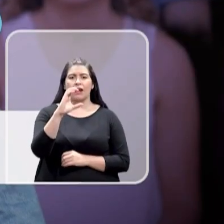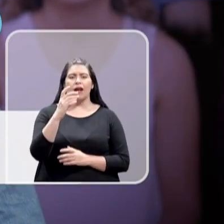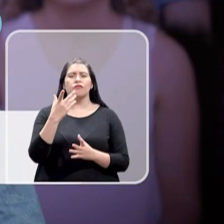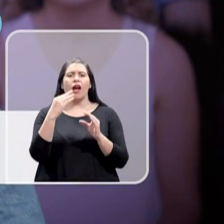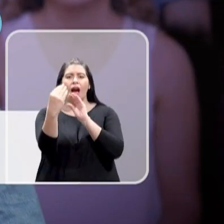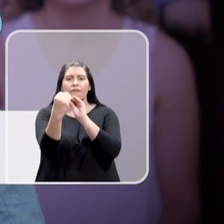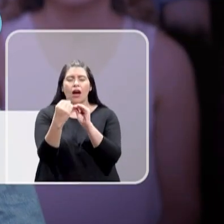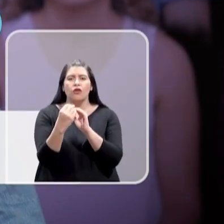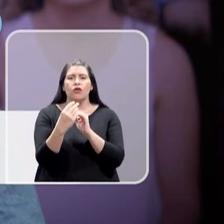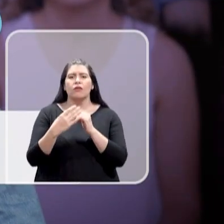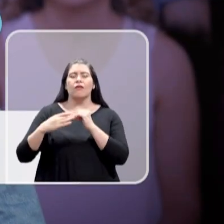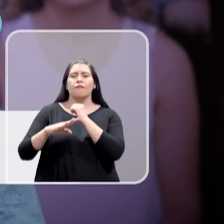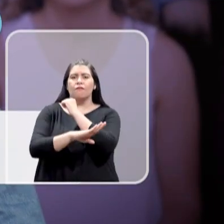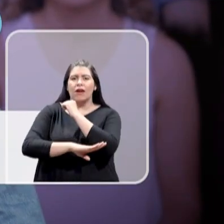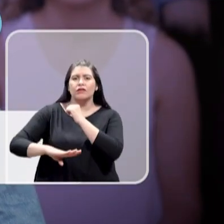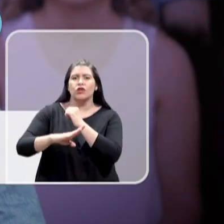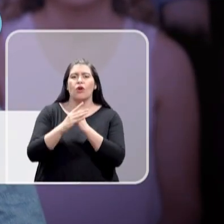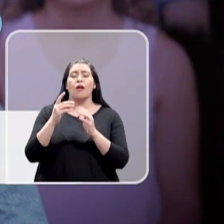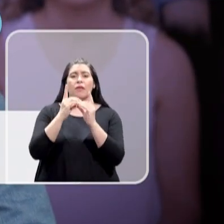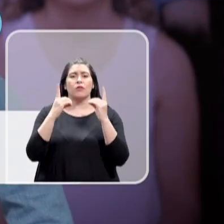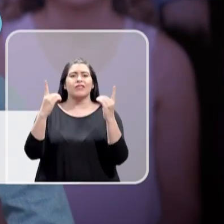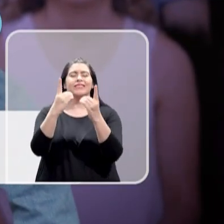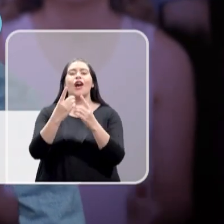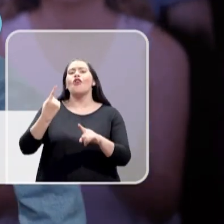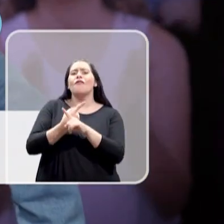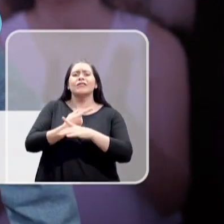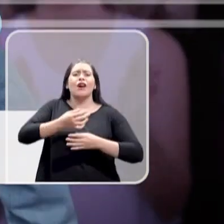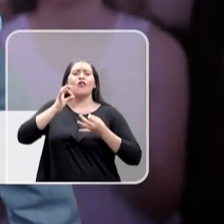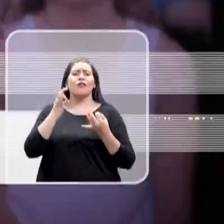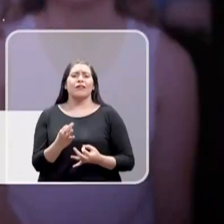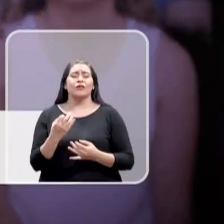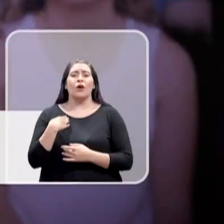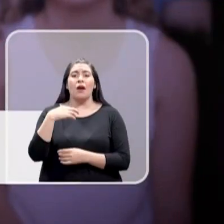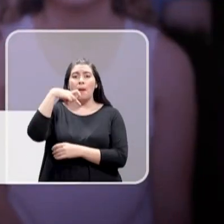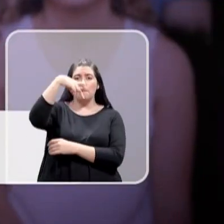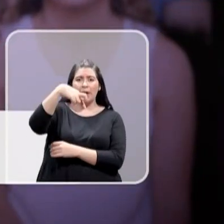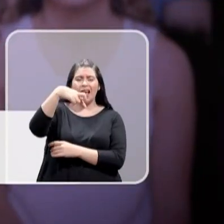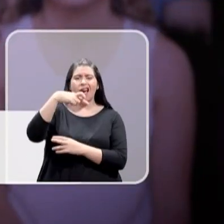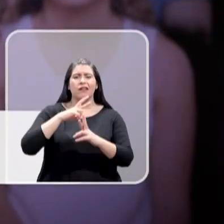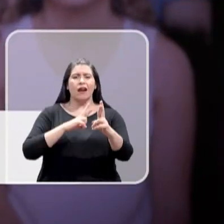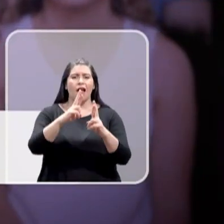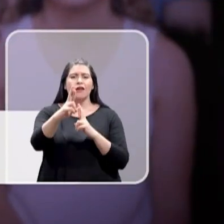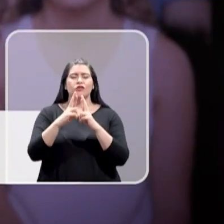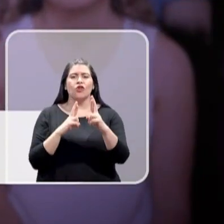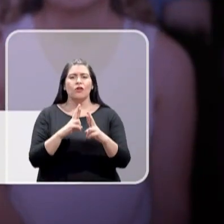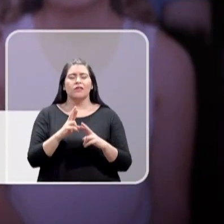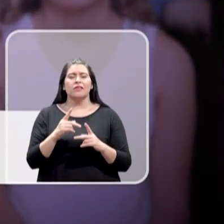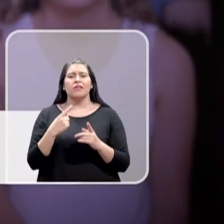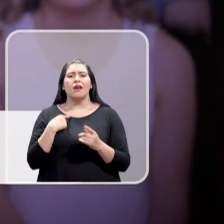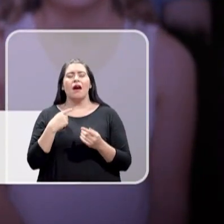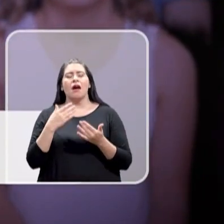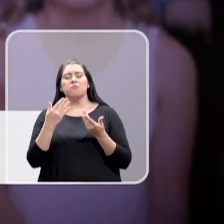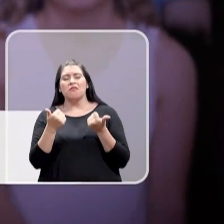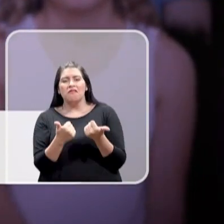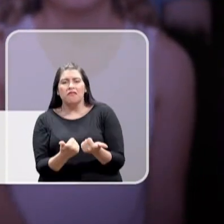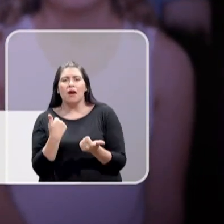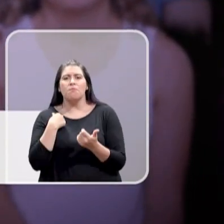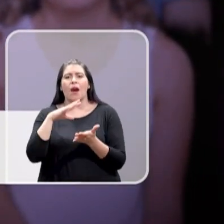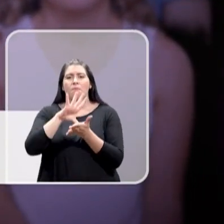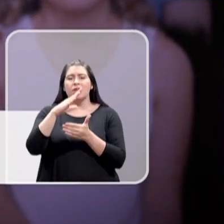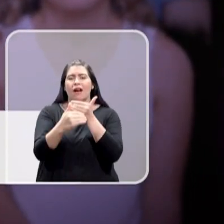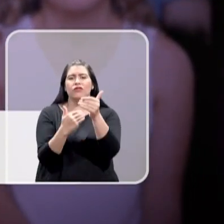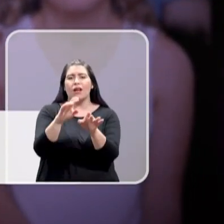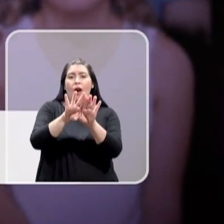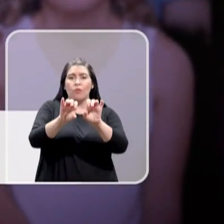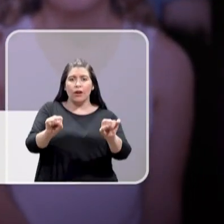Letra C, acción de hablar, algo fundamental en democracia. Conversar. Correcto. Letra P, relación de armonía, lo que se necesita